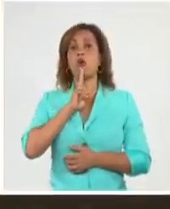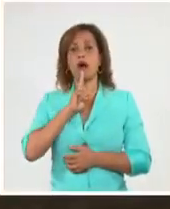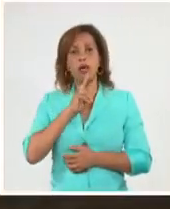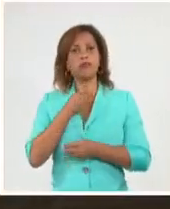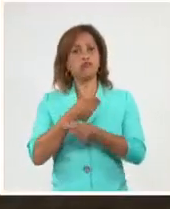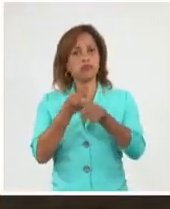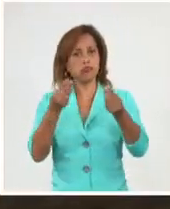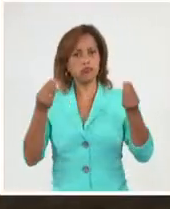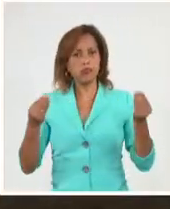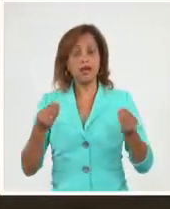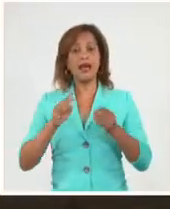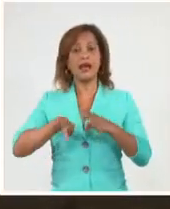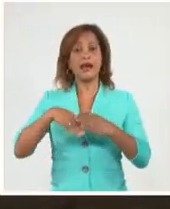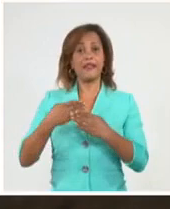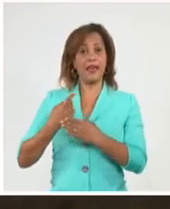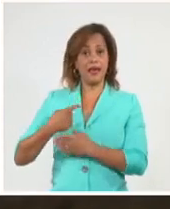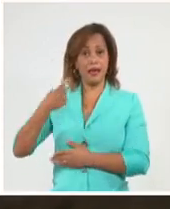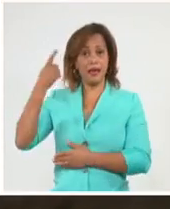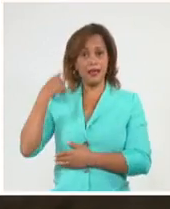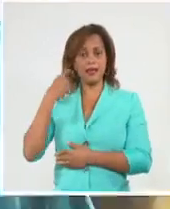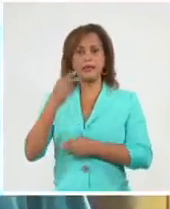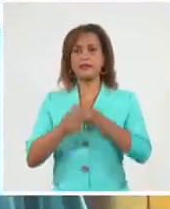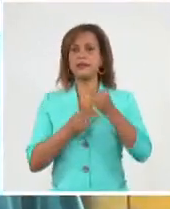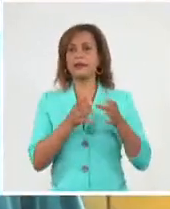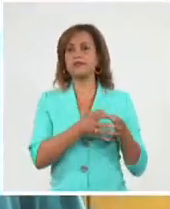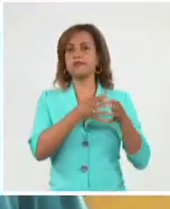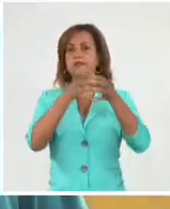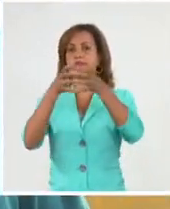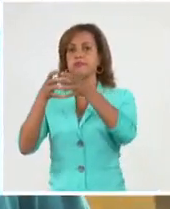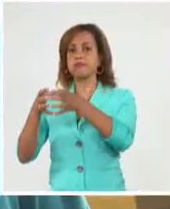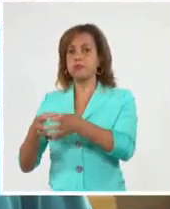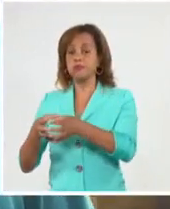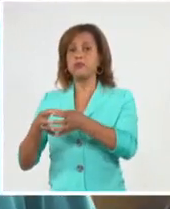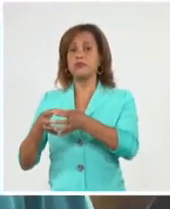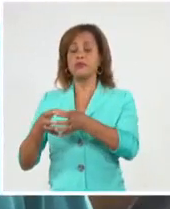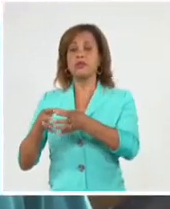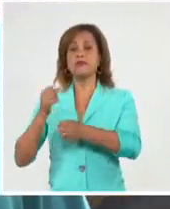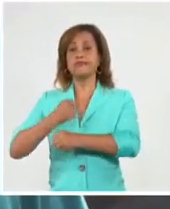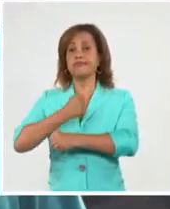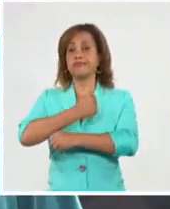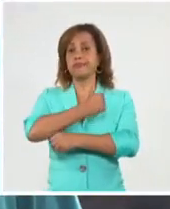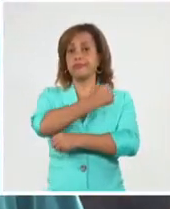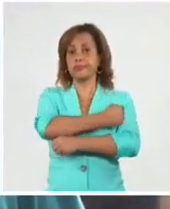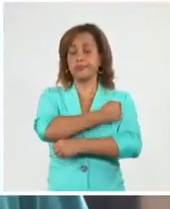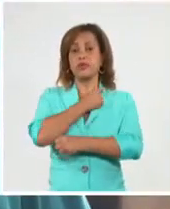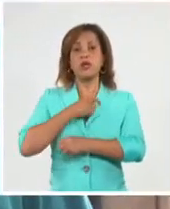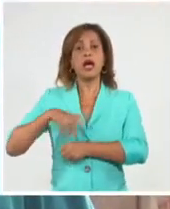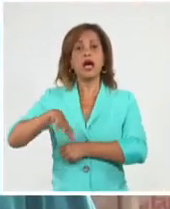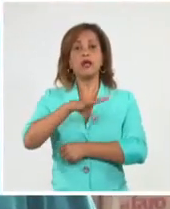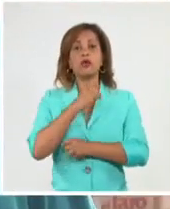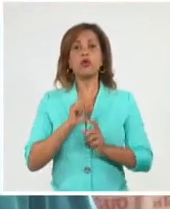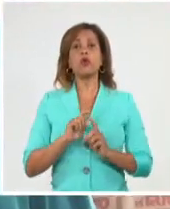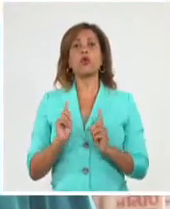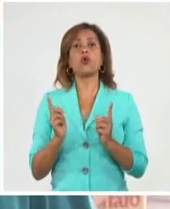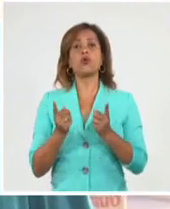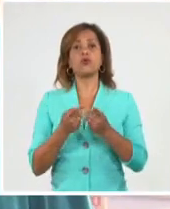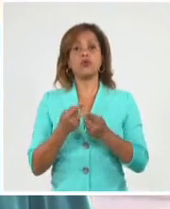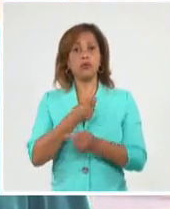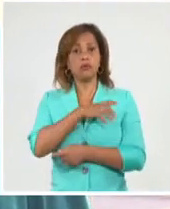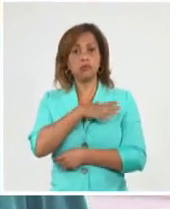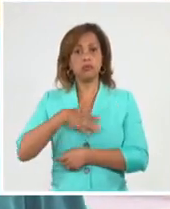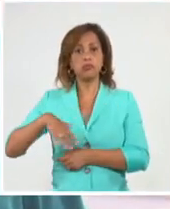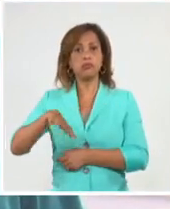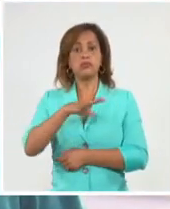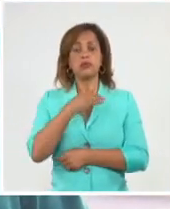él se hizo el traslado para que hoy se distribuyera los consejos populares de